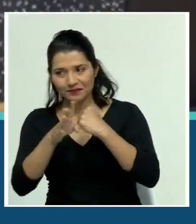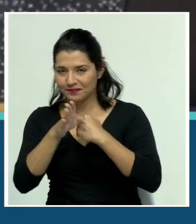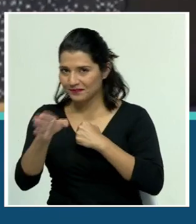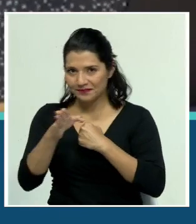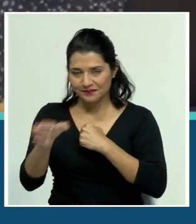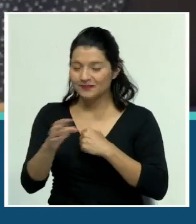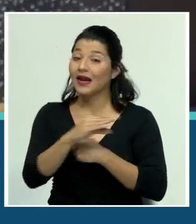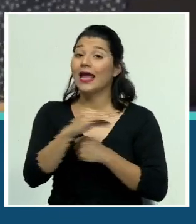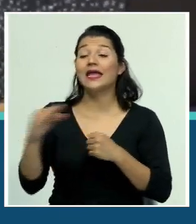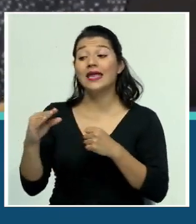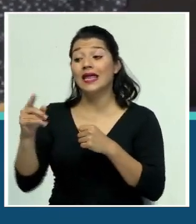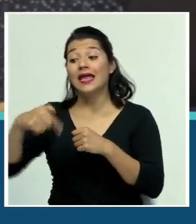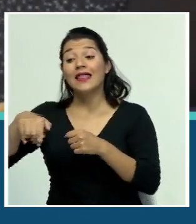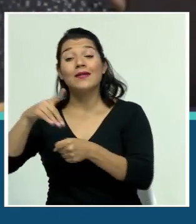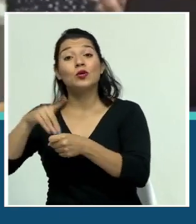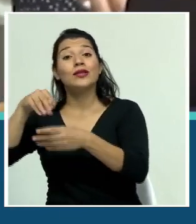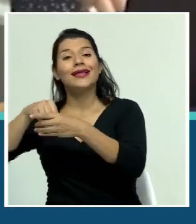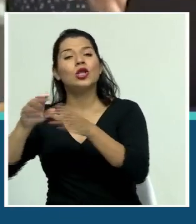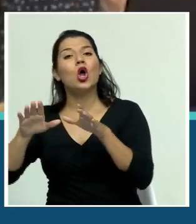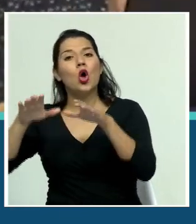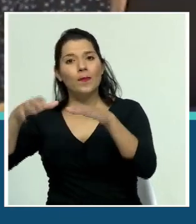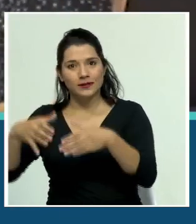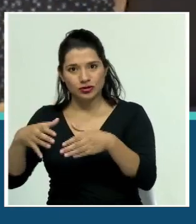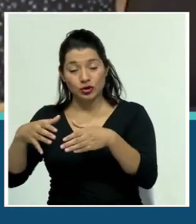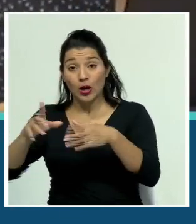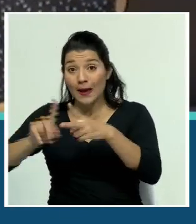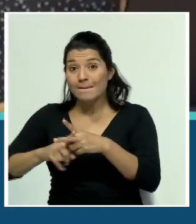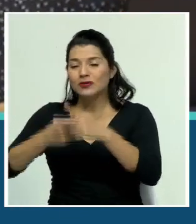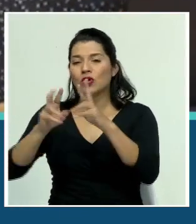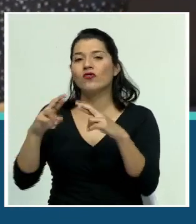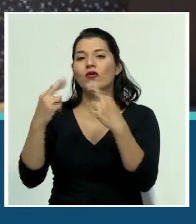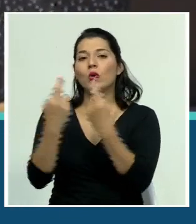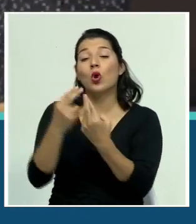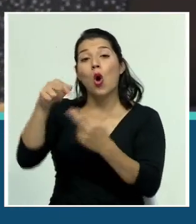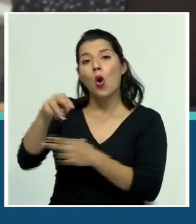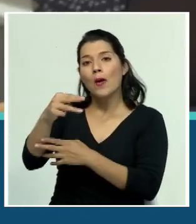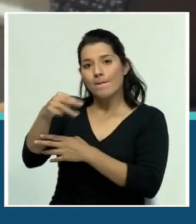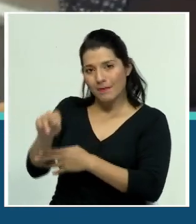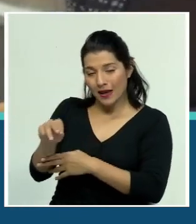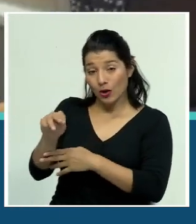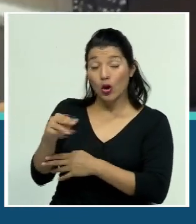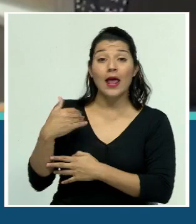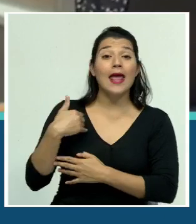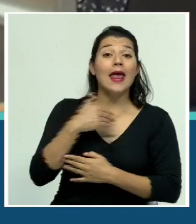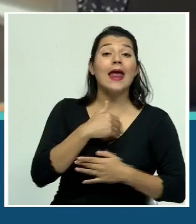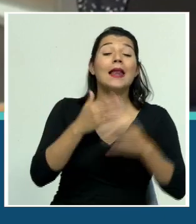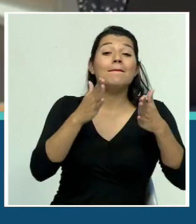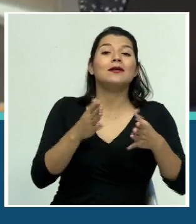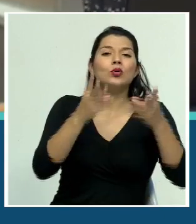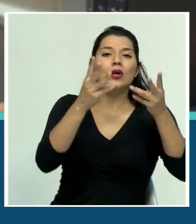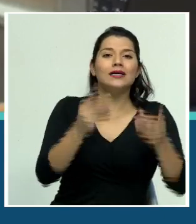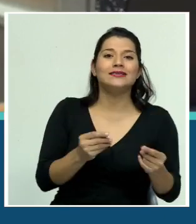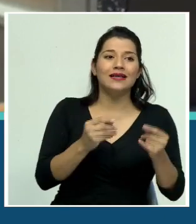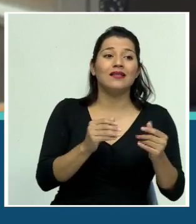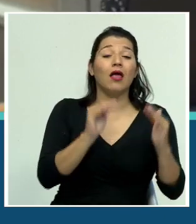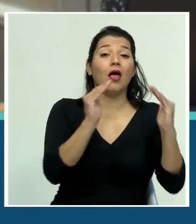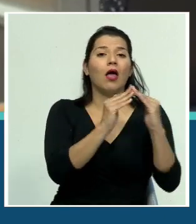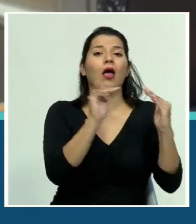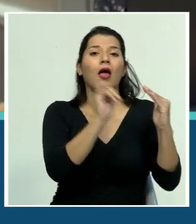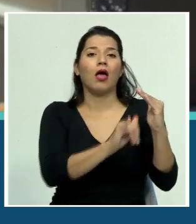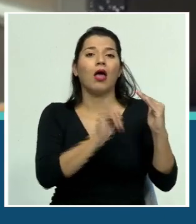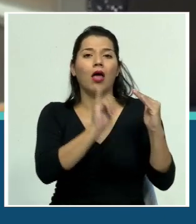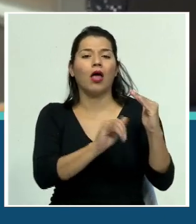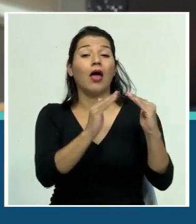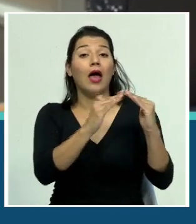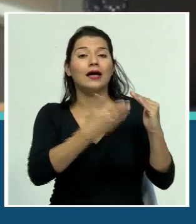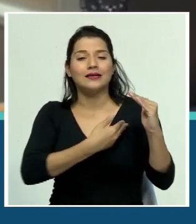Asuntos Hacendarios de la Asamblea Legislativa abrían la sesión de este miércoles, Nogui Acosta, ministro de Hacienda, se encontraba en Casa Presidencial en